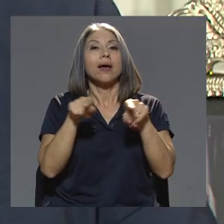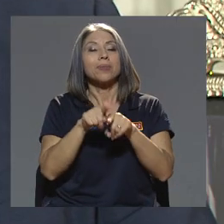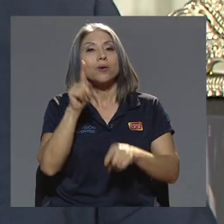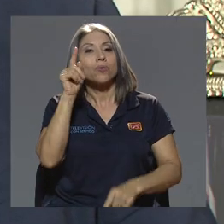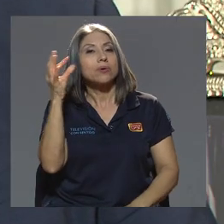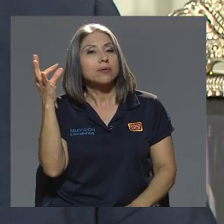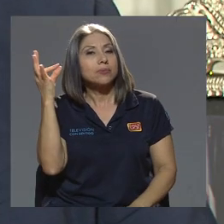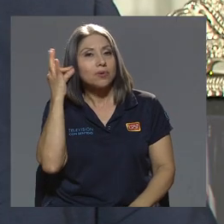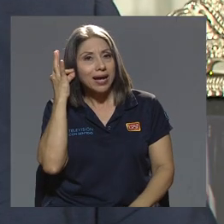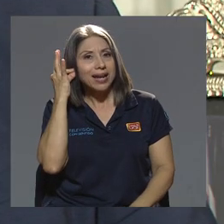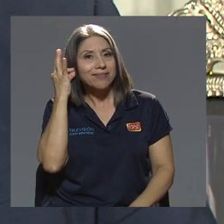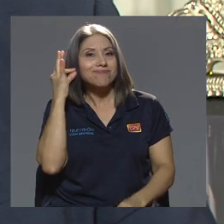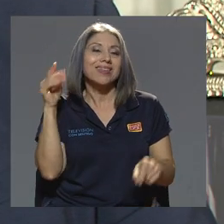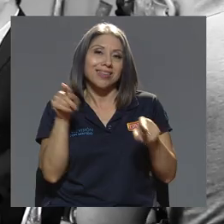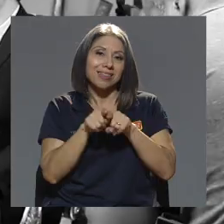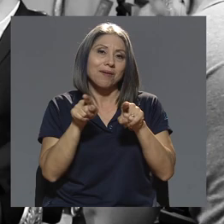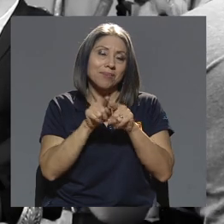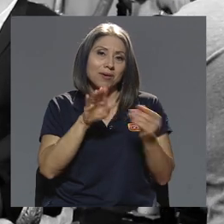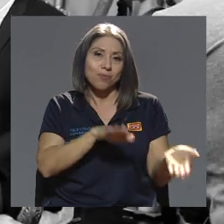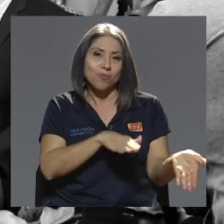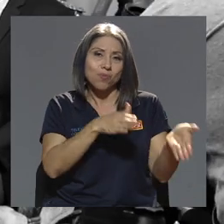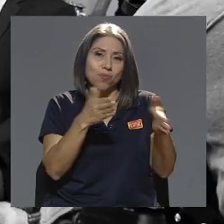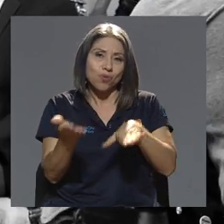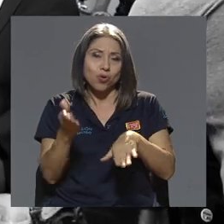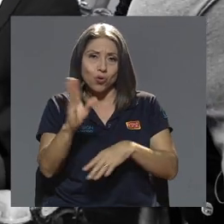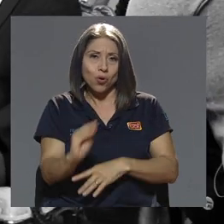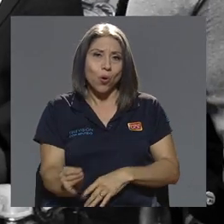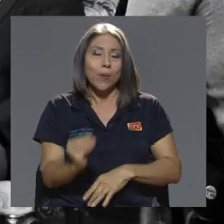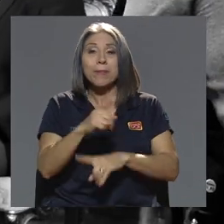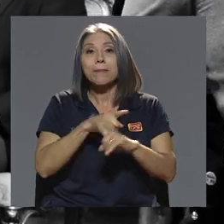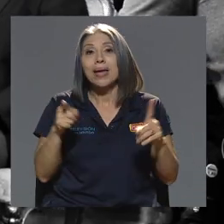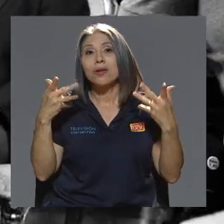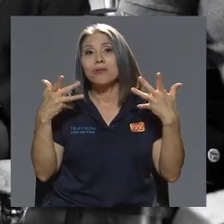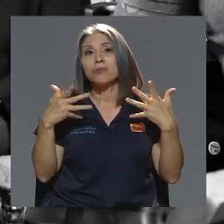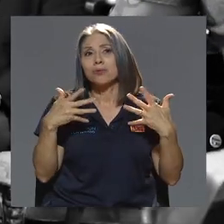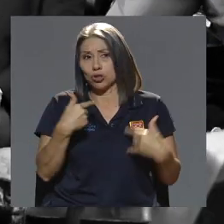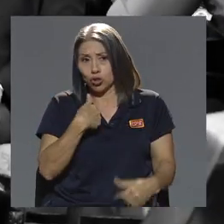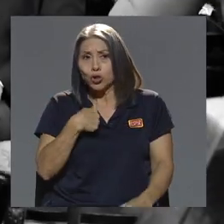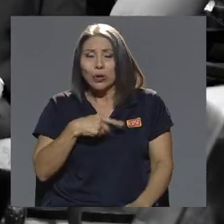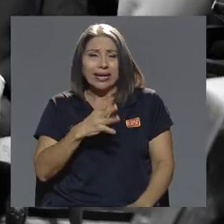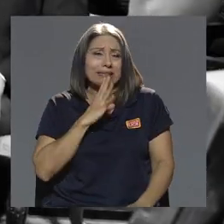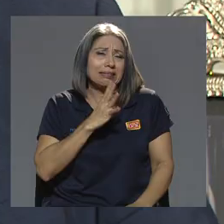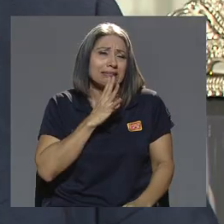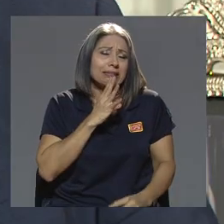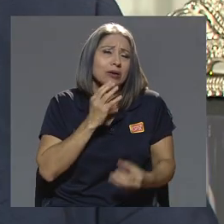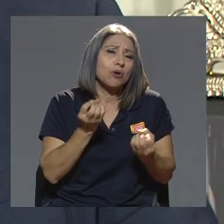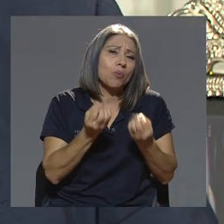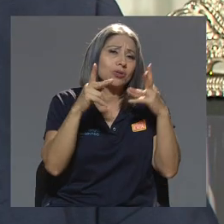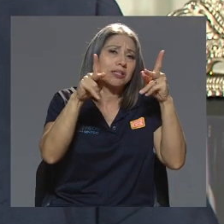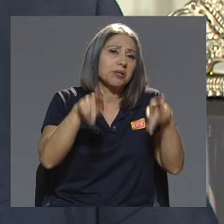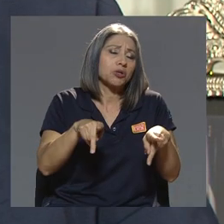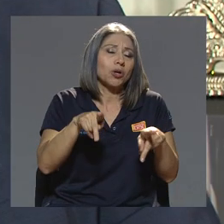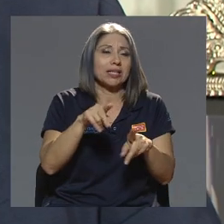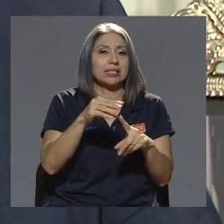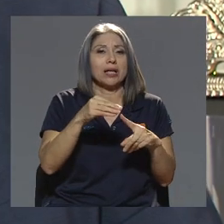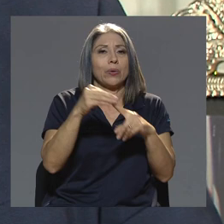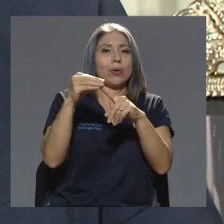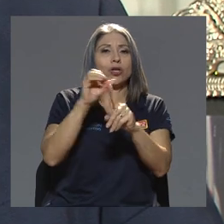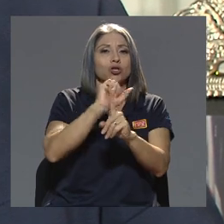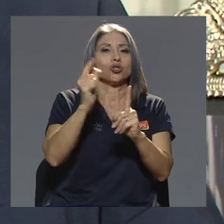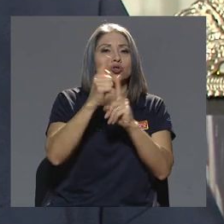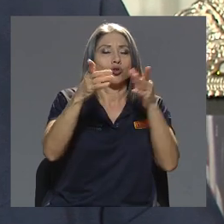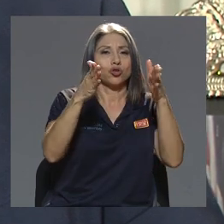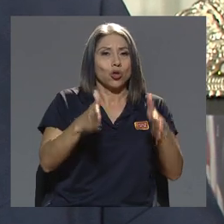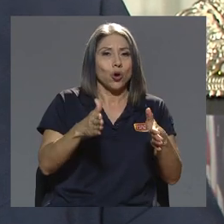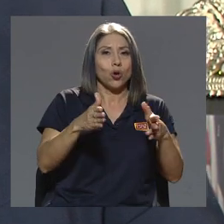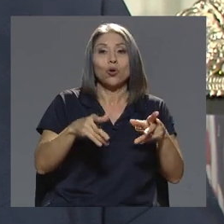también nos dejó muy temprano, pero que he conversado con una gran cantidad de personas, sociólogos, gente